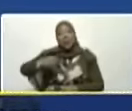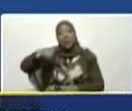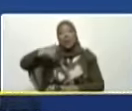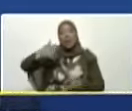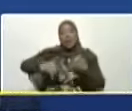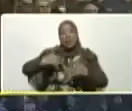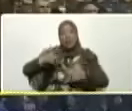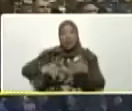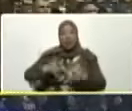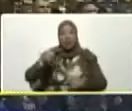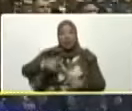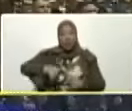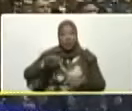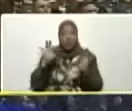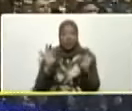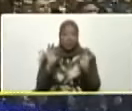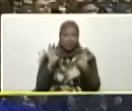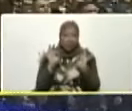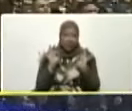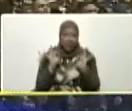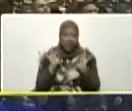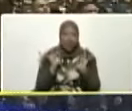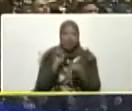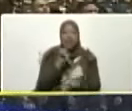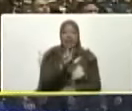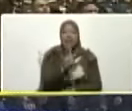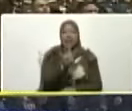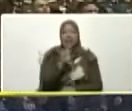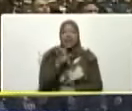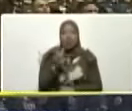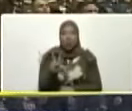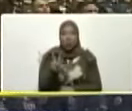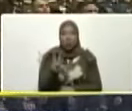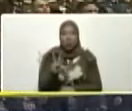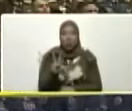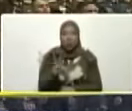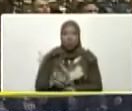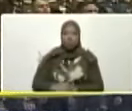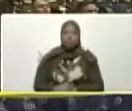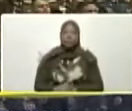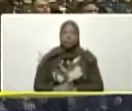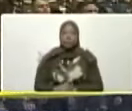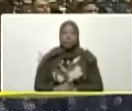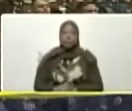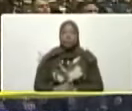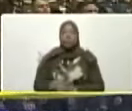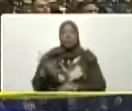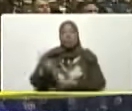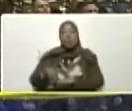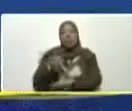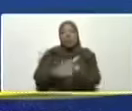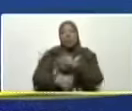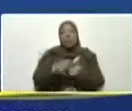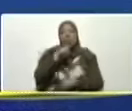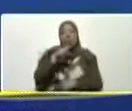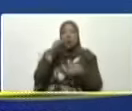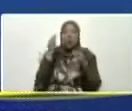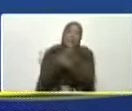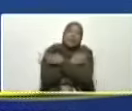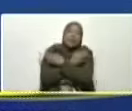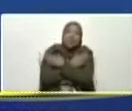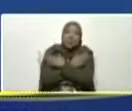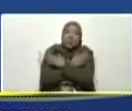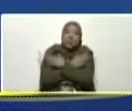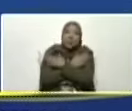acto especial 34 mayores y un capitán de corbeta.